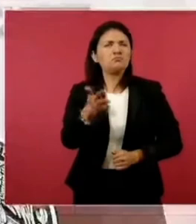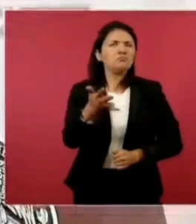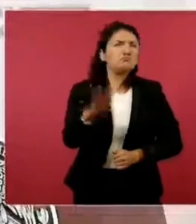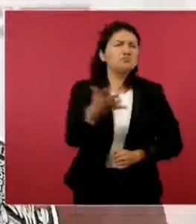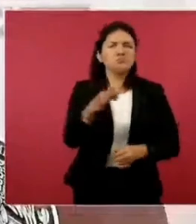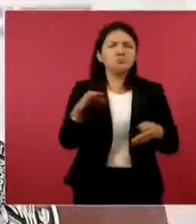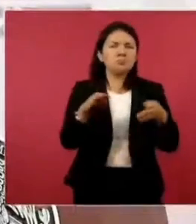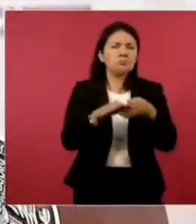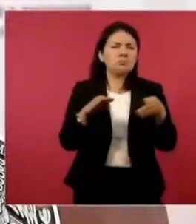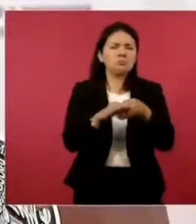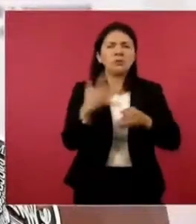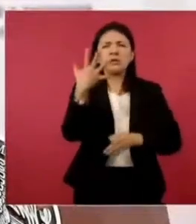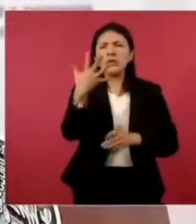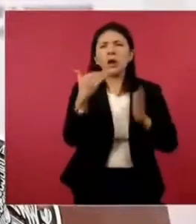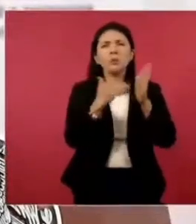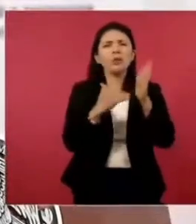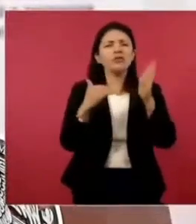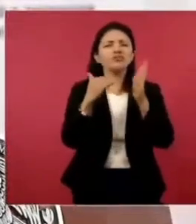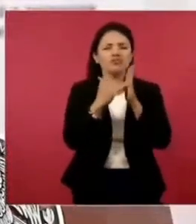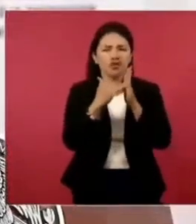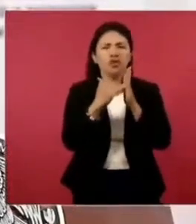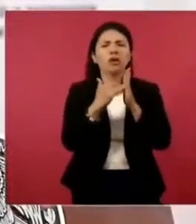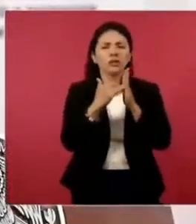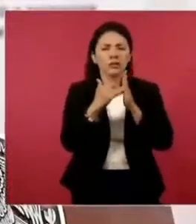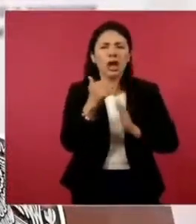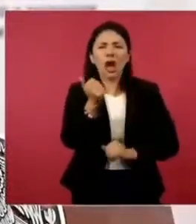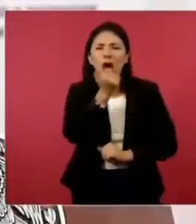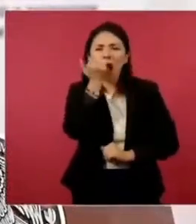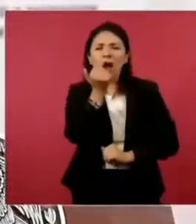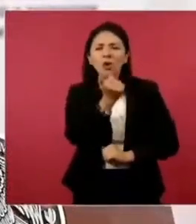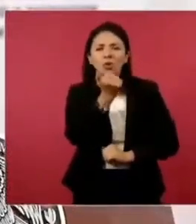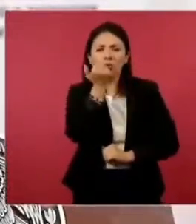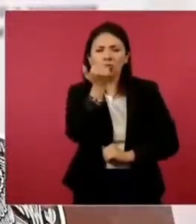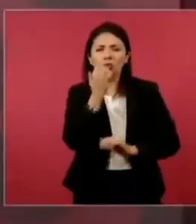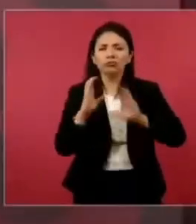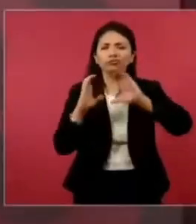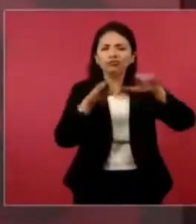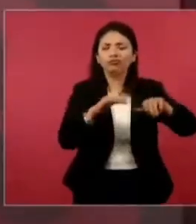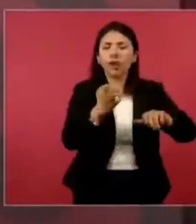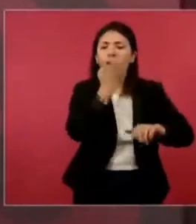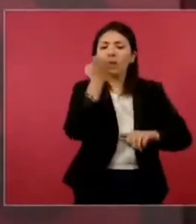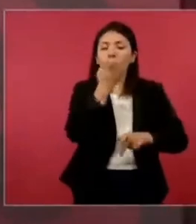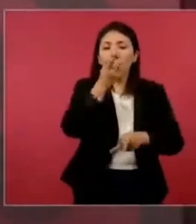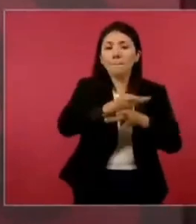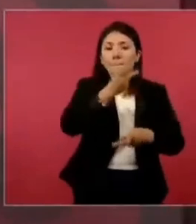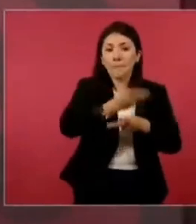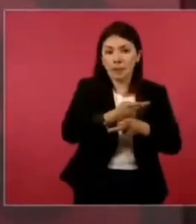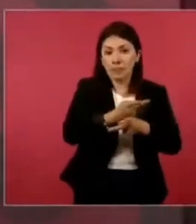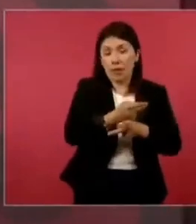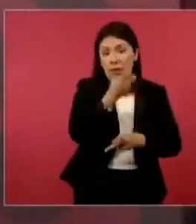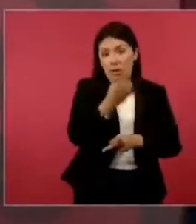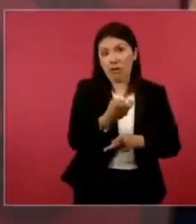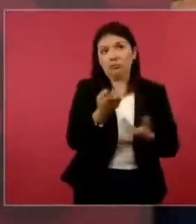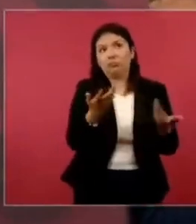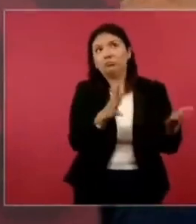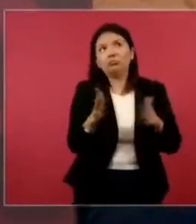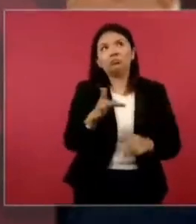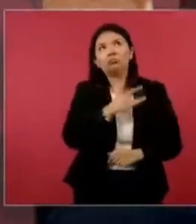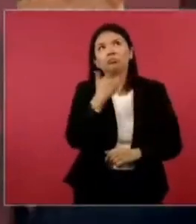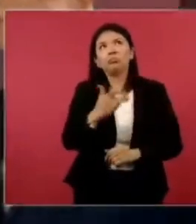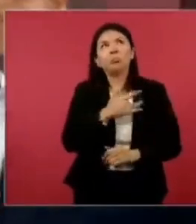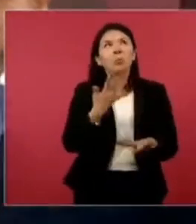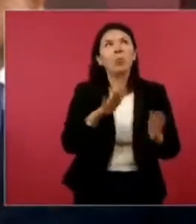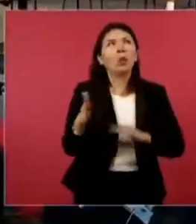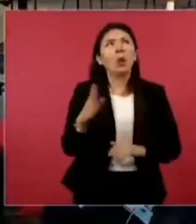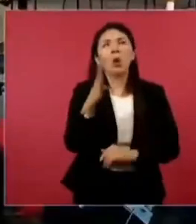Hay cerca de 5 millones de estudiantes en educación media superior, por lo cual es poco menos